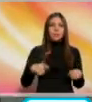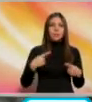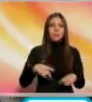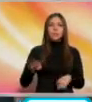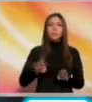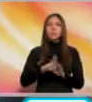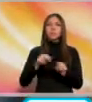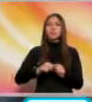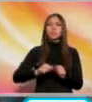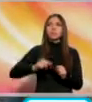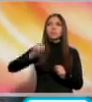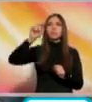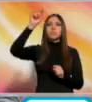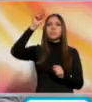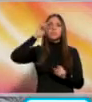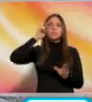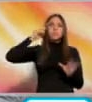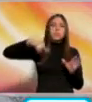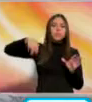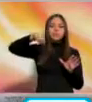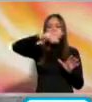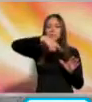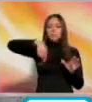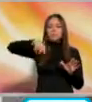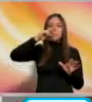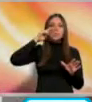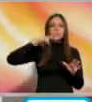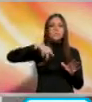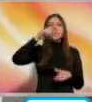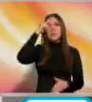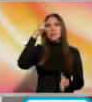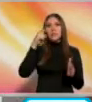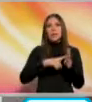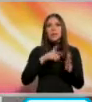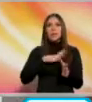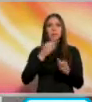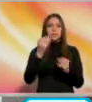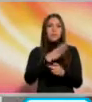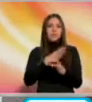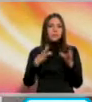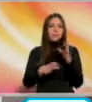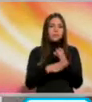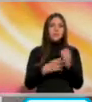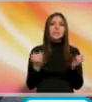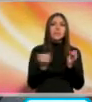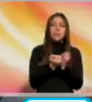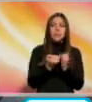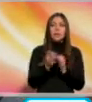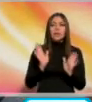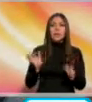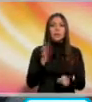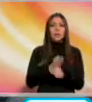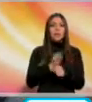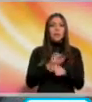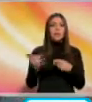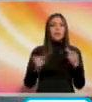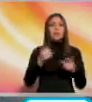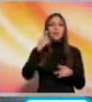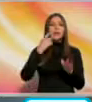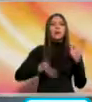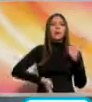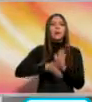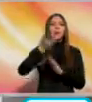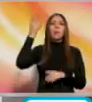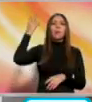comunidad. meses. Hay una comunidad que está viviendo, orbitando este planeta. ¿no? Sí. Entonces creo que las cosas cambiaron Oye, ya mucho. se están preparando también estos vuelos turísticos. Dice,